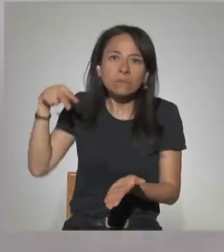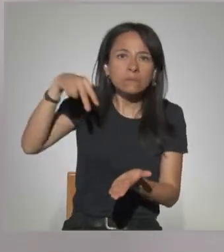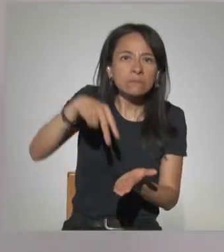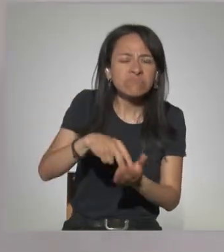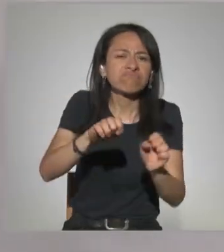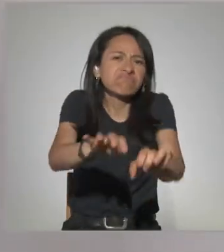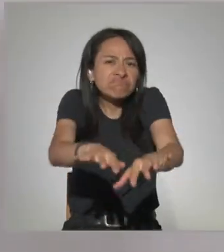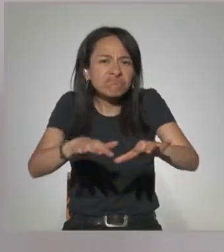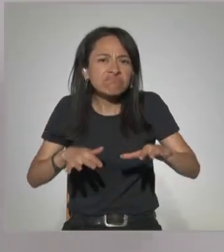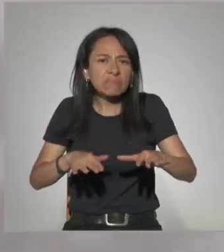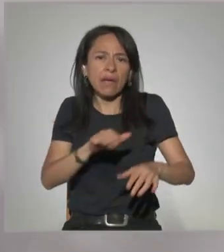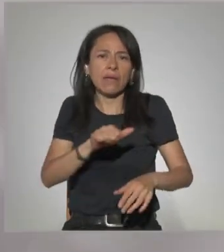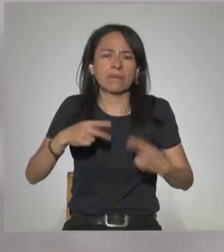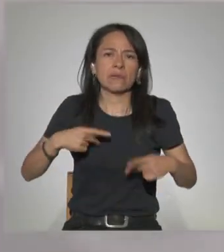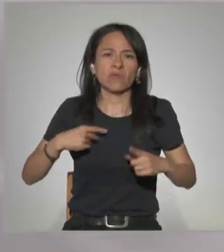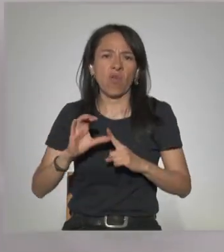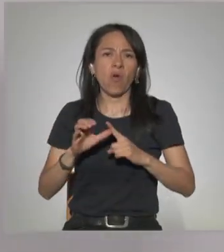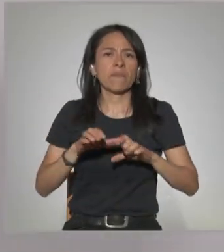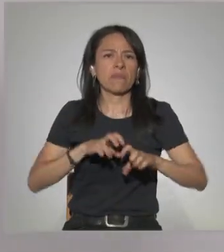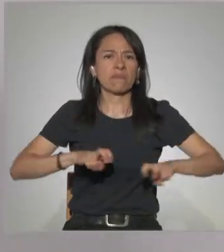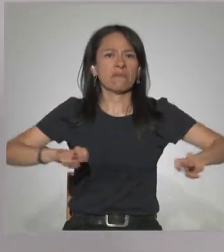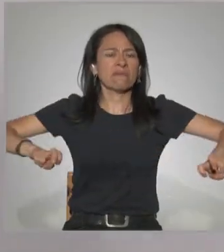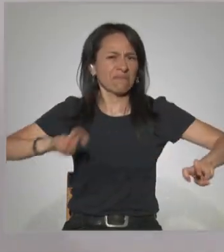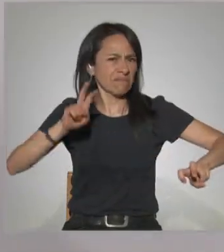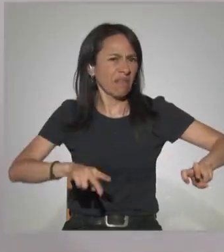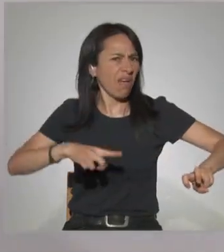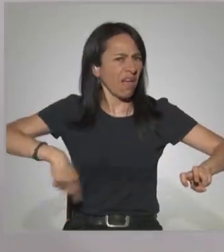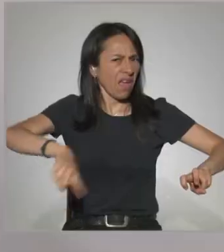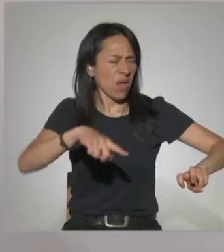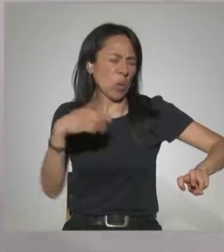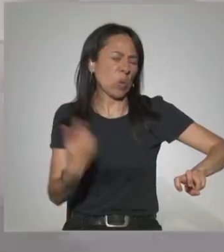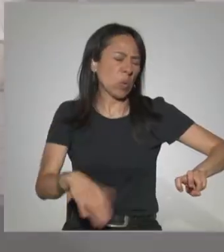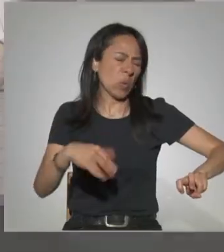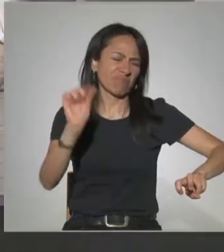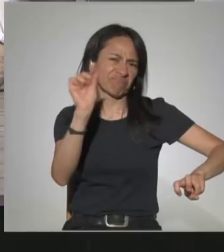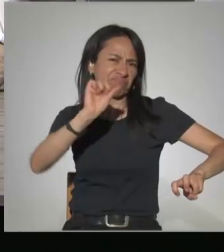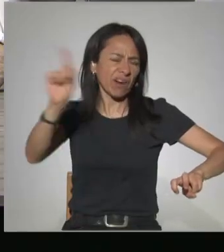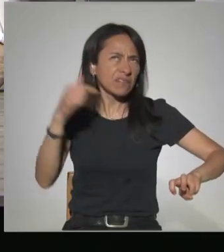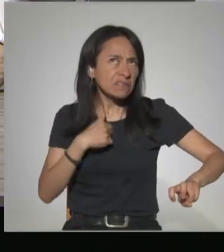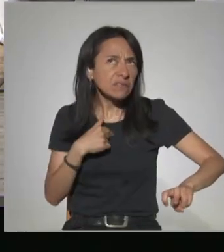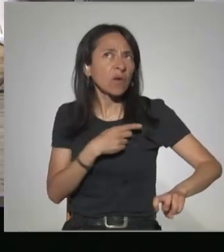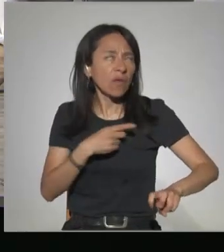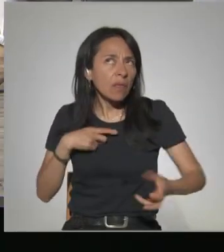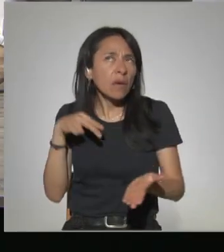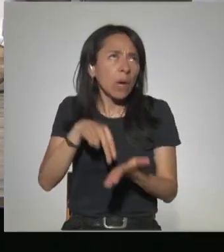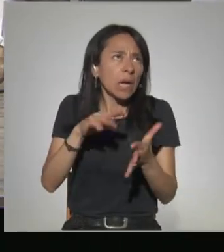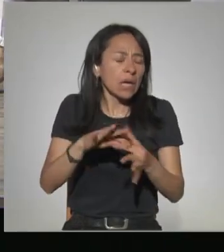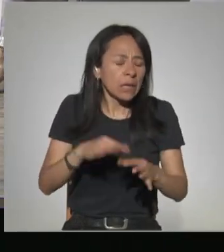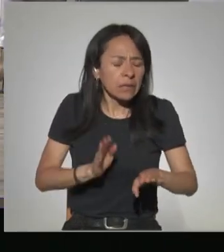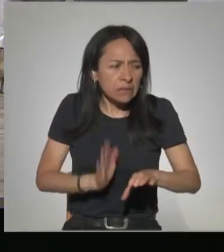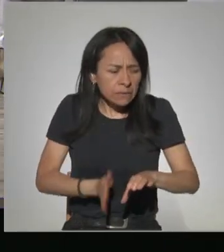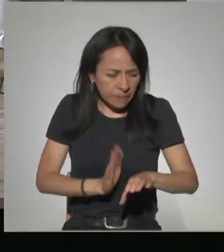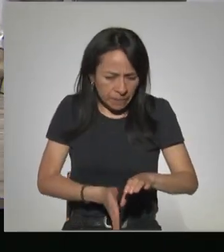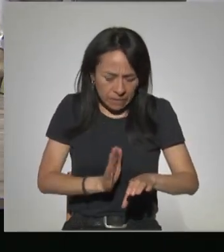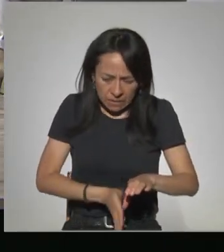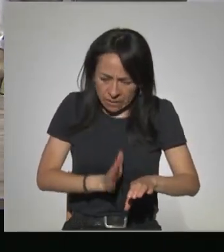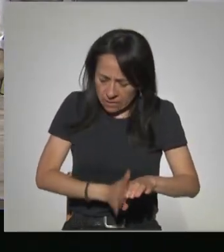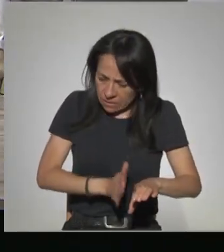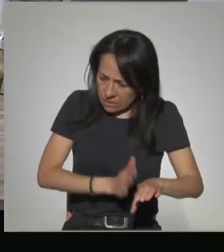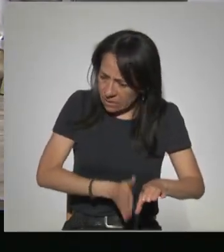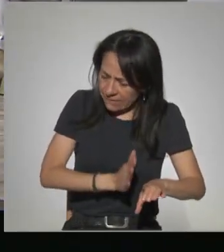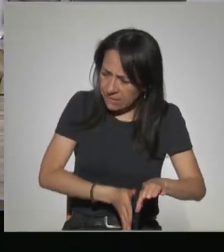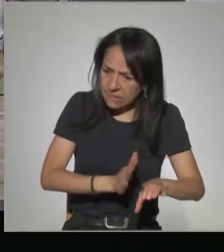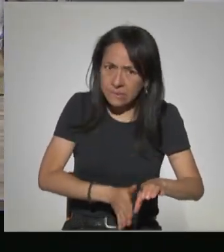muy importantes, y en ese momento lo que se da en realidad es un pico de adrenalina.